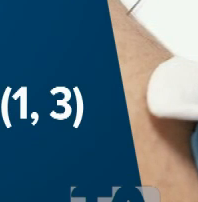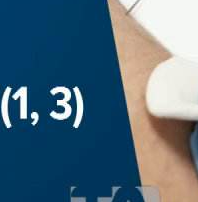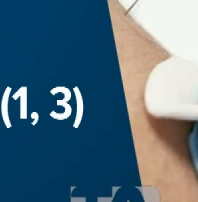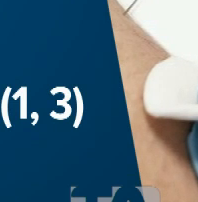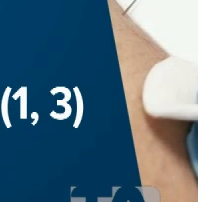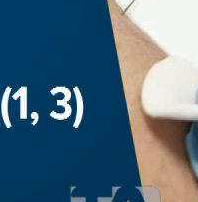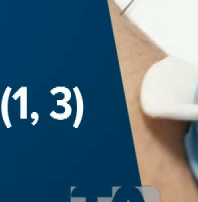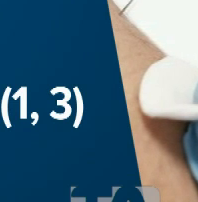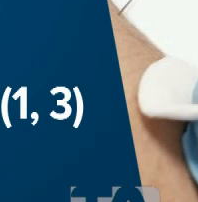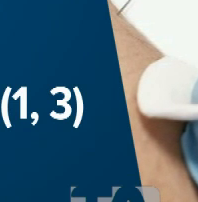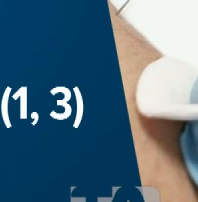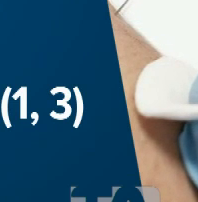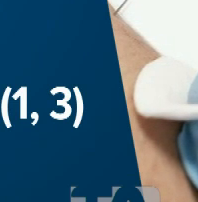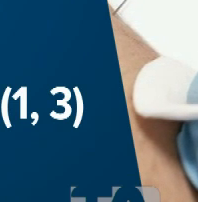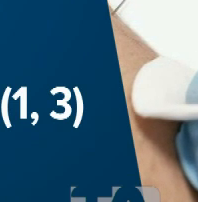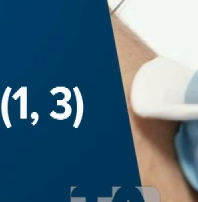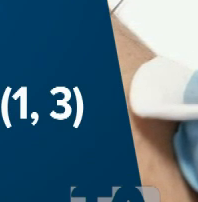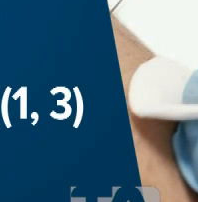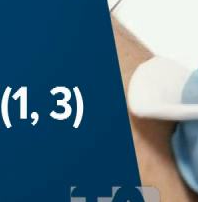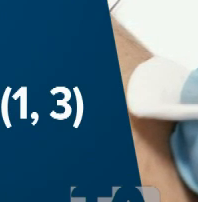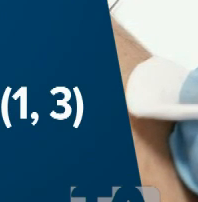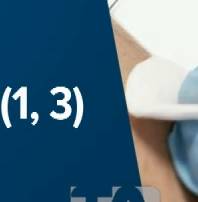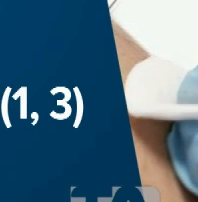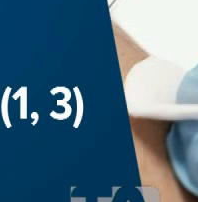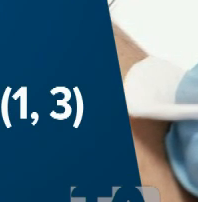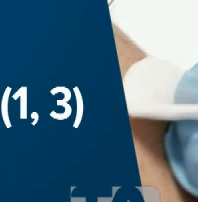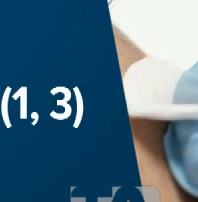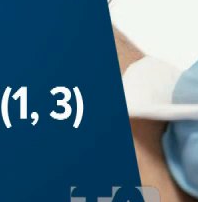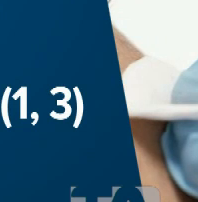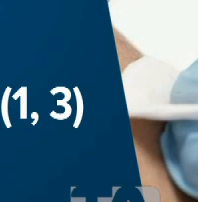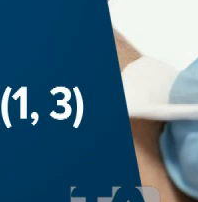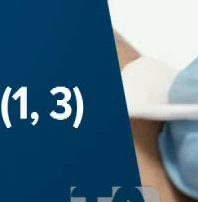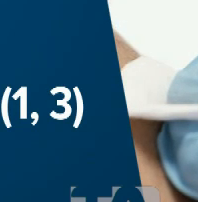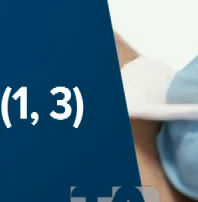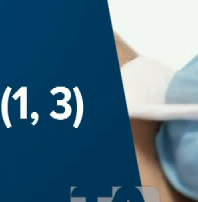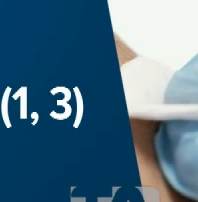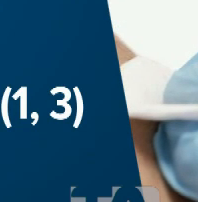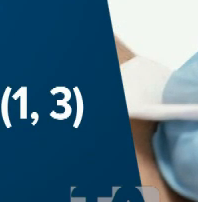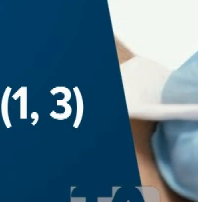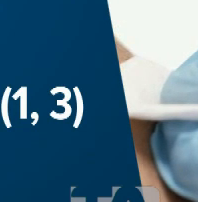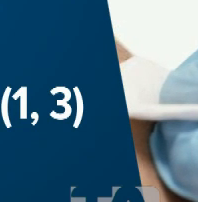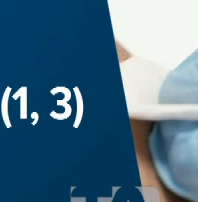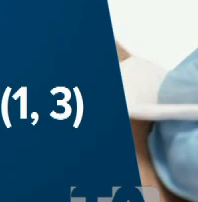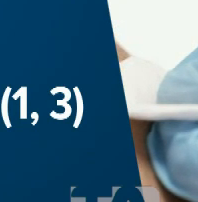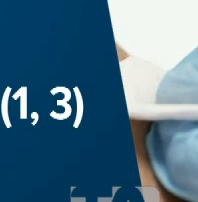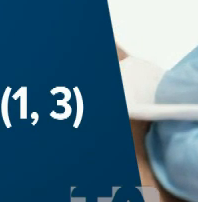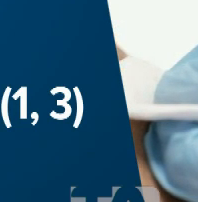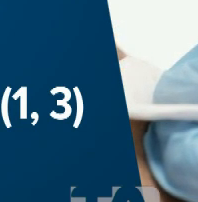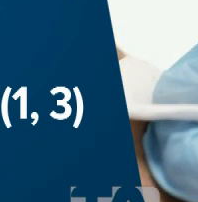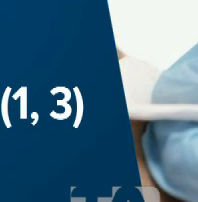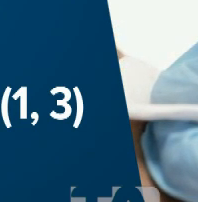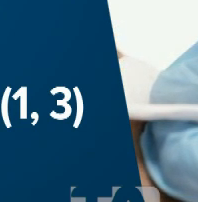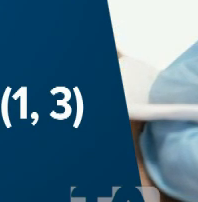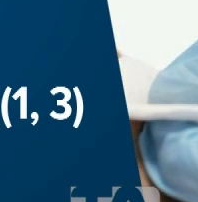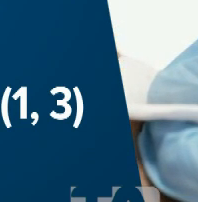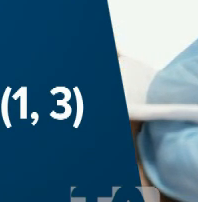horas, deben acudir en cambio las personas de 29 años con cédula impar y las personas de